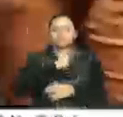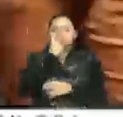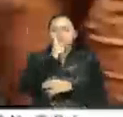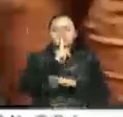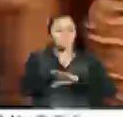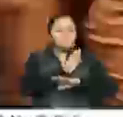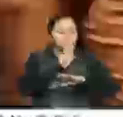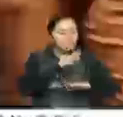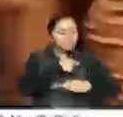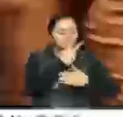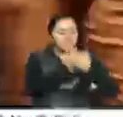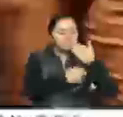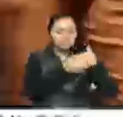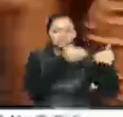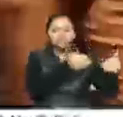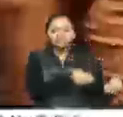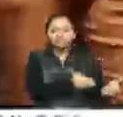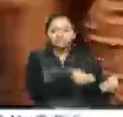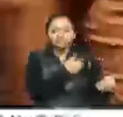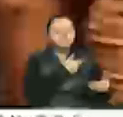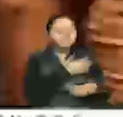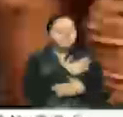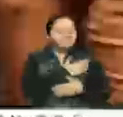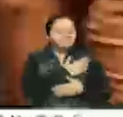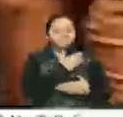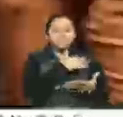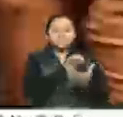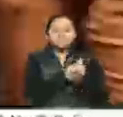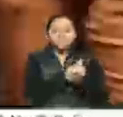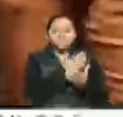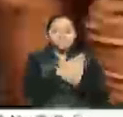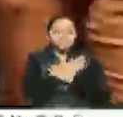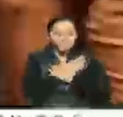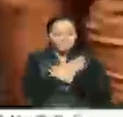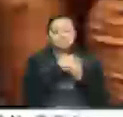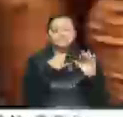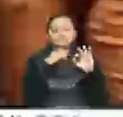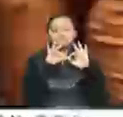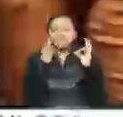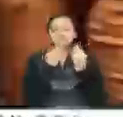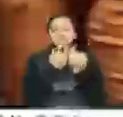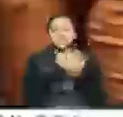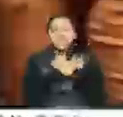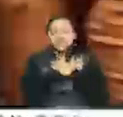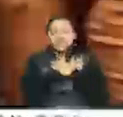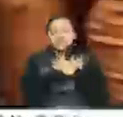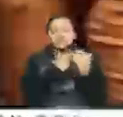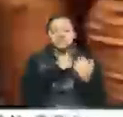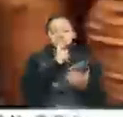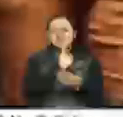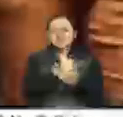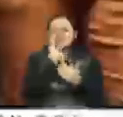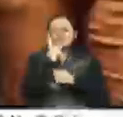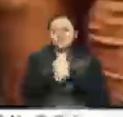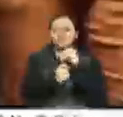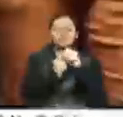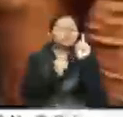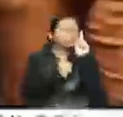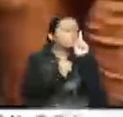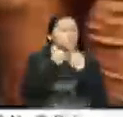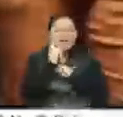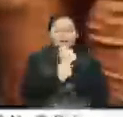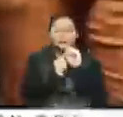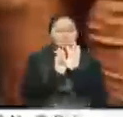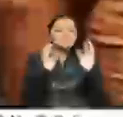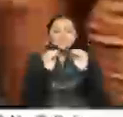hijos, mis pequeños hijos, mi esposo, mi familia, solo es un año, solo será